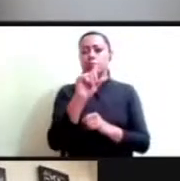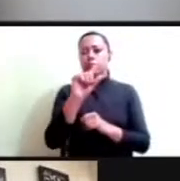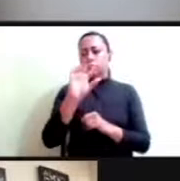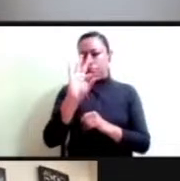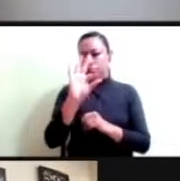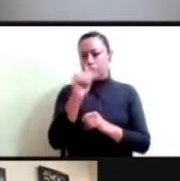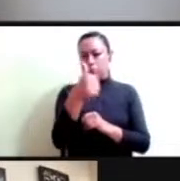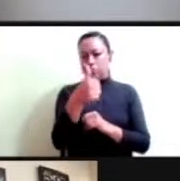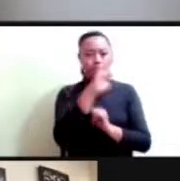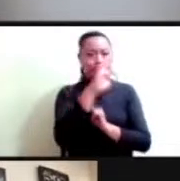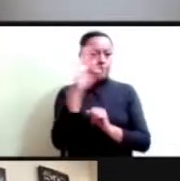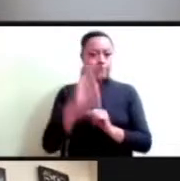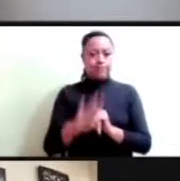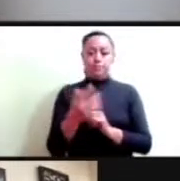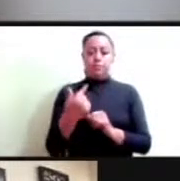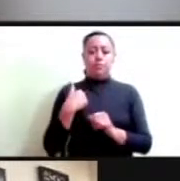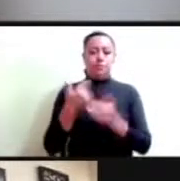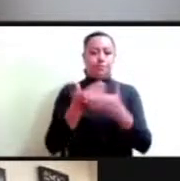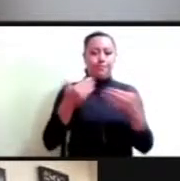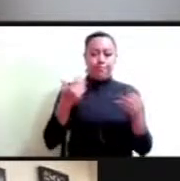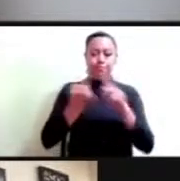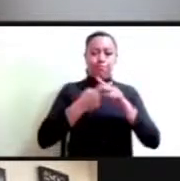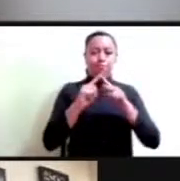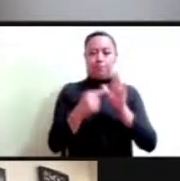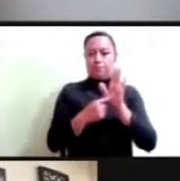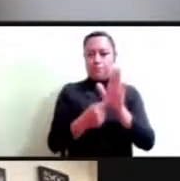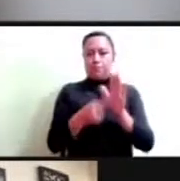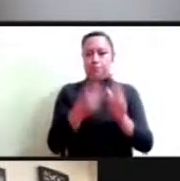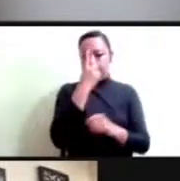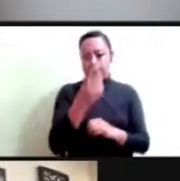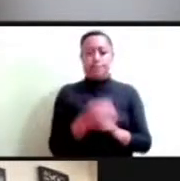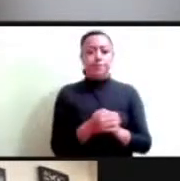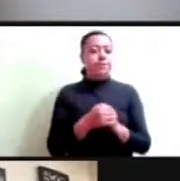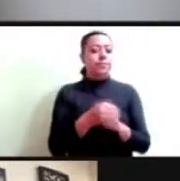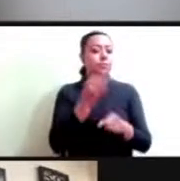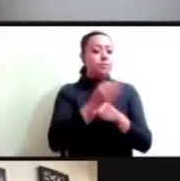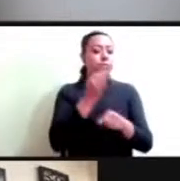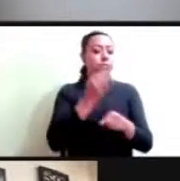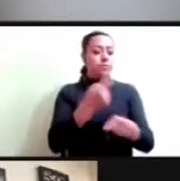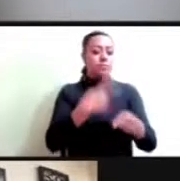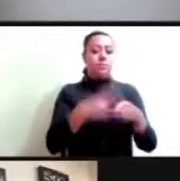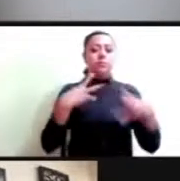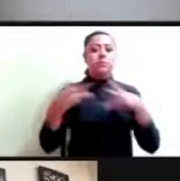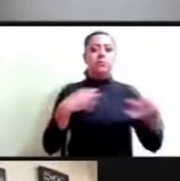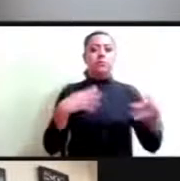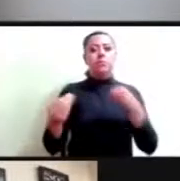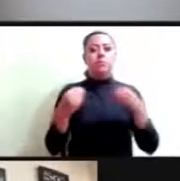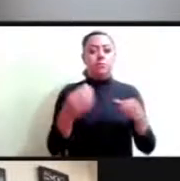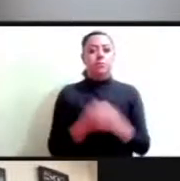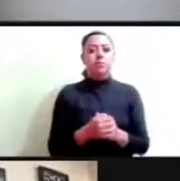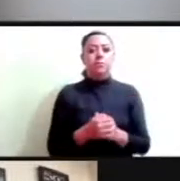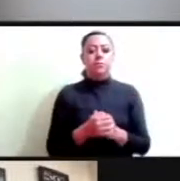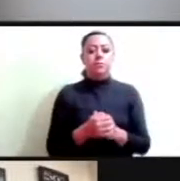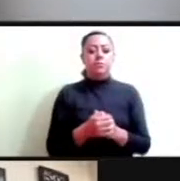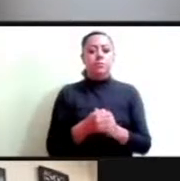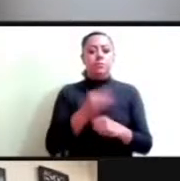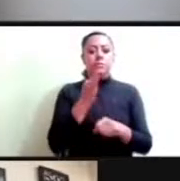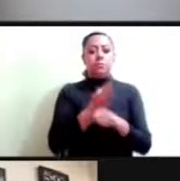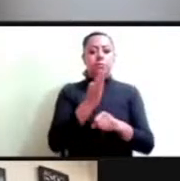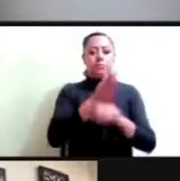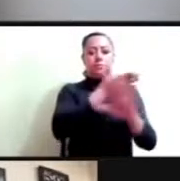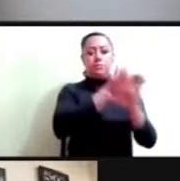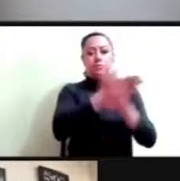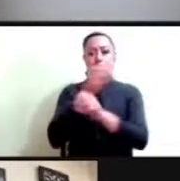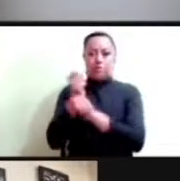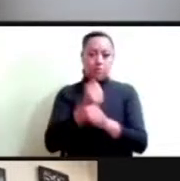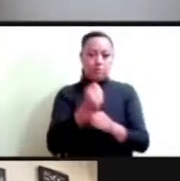mencionaba al principio, ante la coyuntura actual de la pandemia, se ha visto severamente afectada, pues se trata